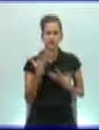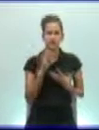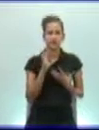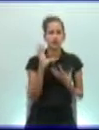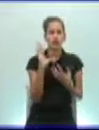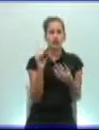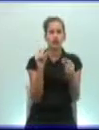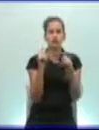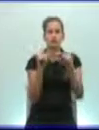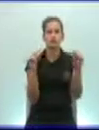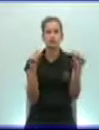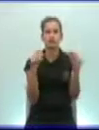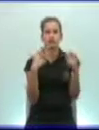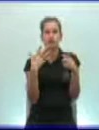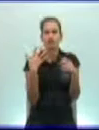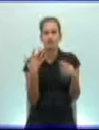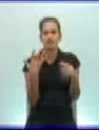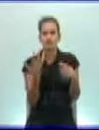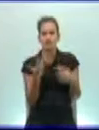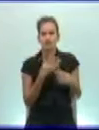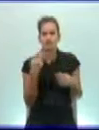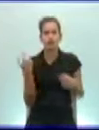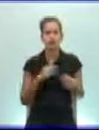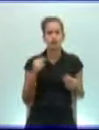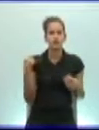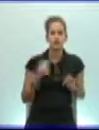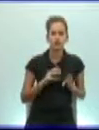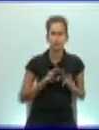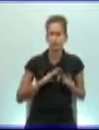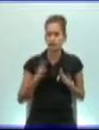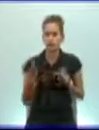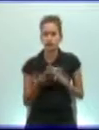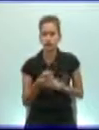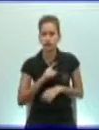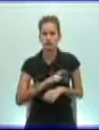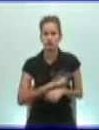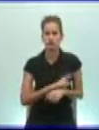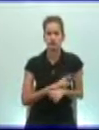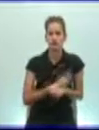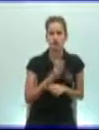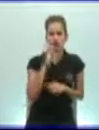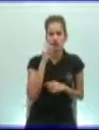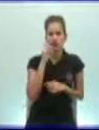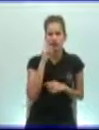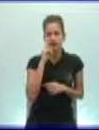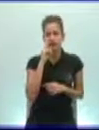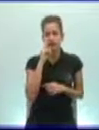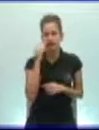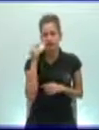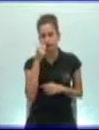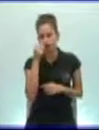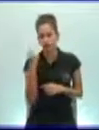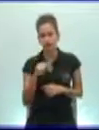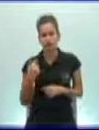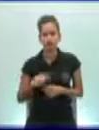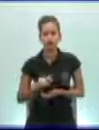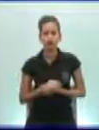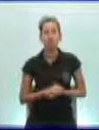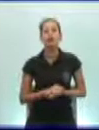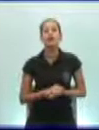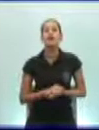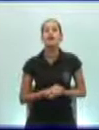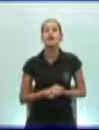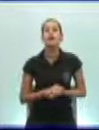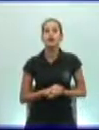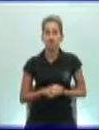oración? ¿Quién castigaba a todas horas a los negros esclavos? Muy bien. El cruel mayoral es el